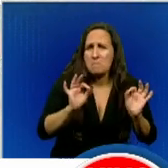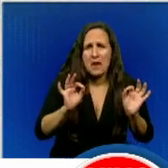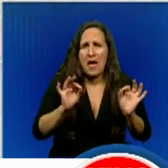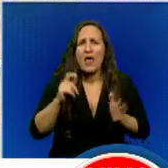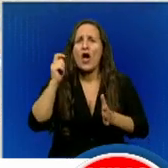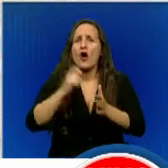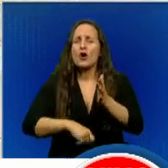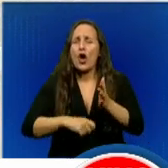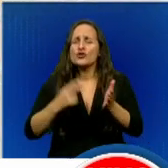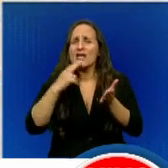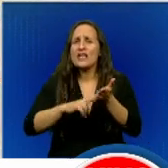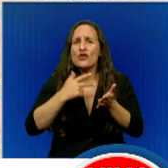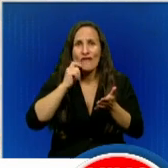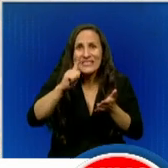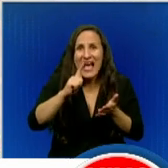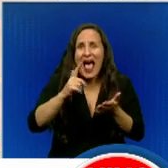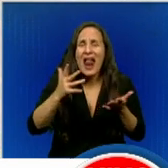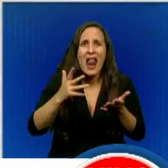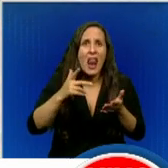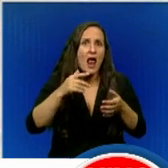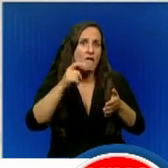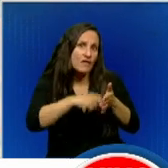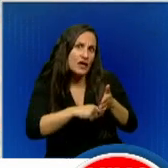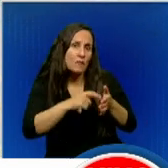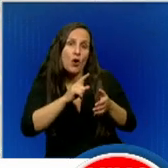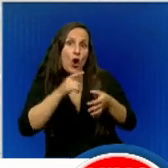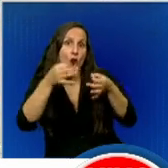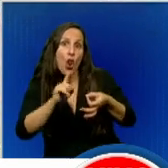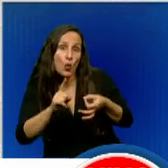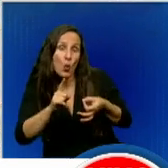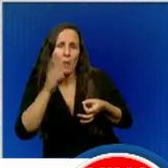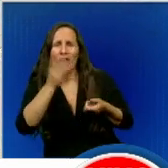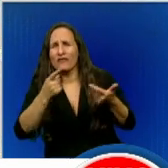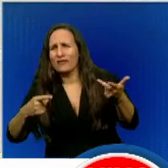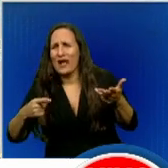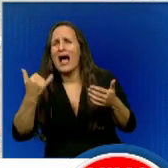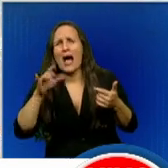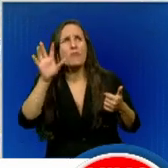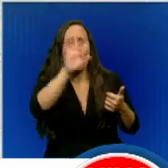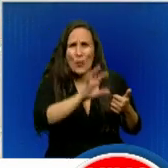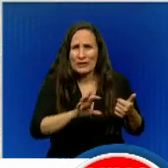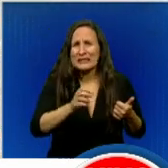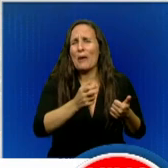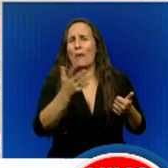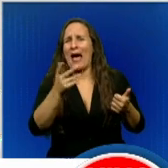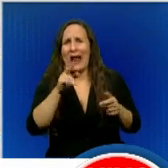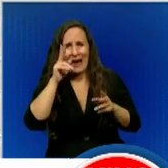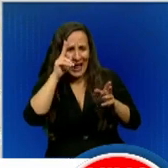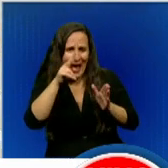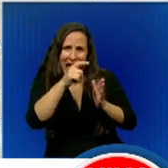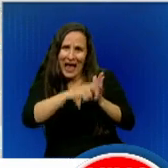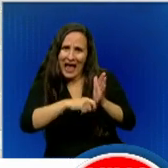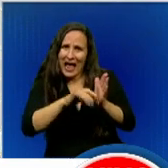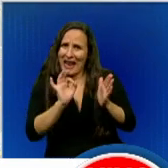consenso fiscal y después no se cumple en con motivos de alícuotas hay varias provincias que nos respetan los